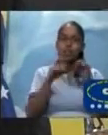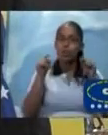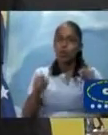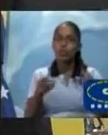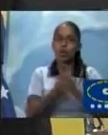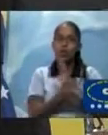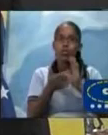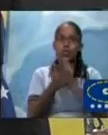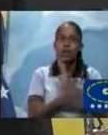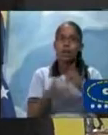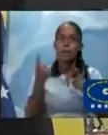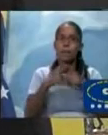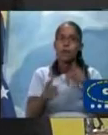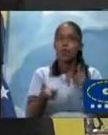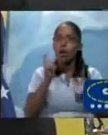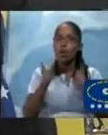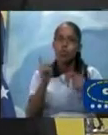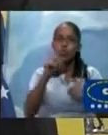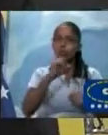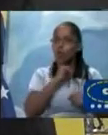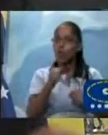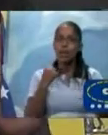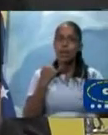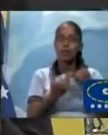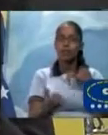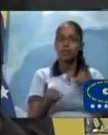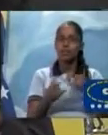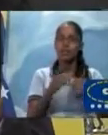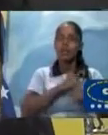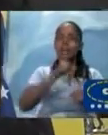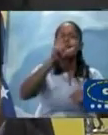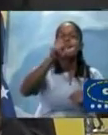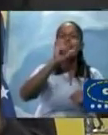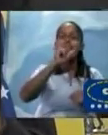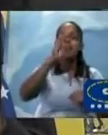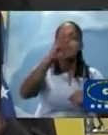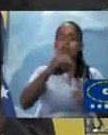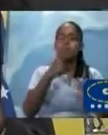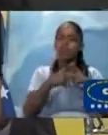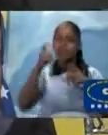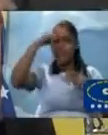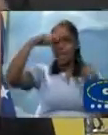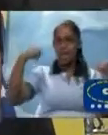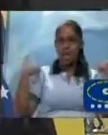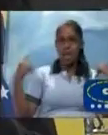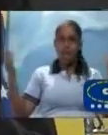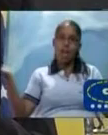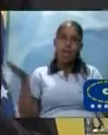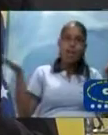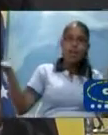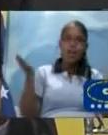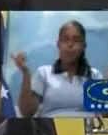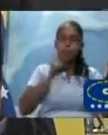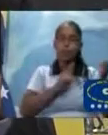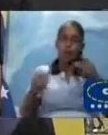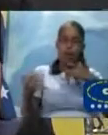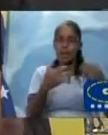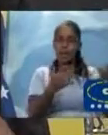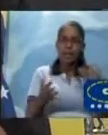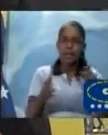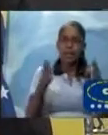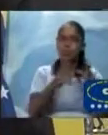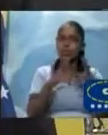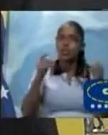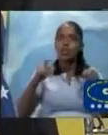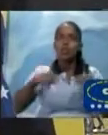acontezca, pero aún no es el fin. Libia en guerra, Egipto en guerra, Siria en guerra,